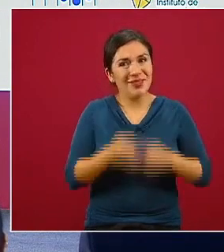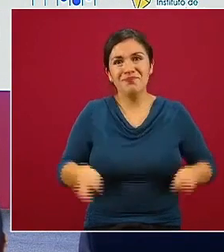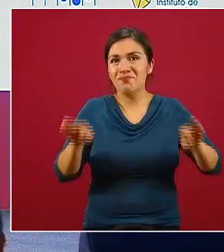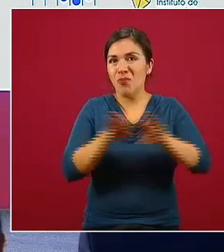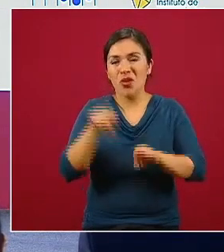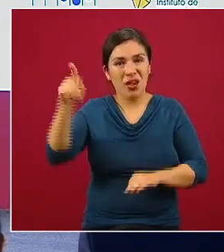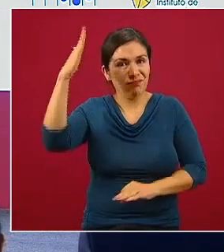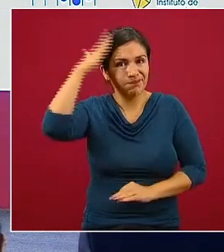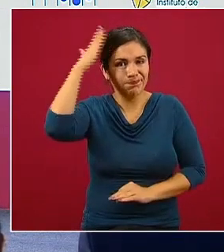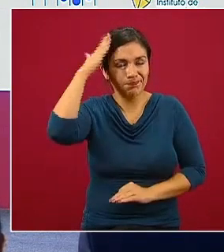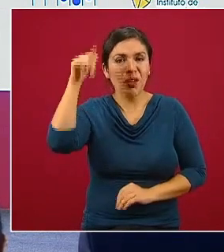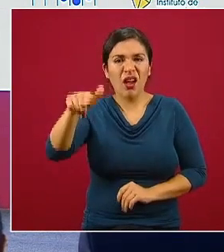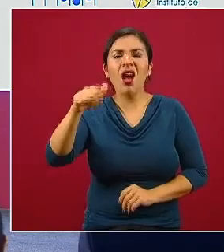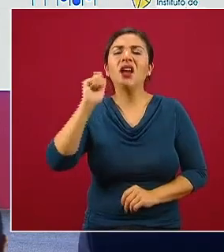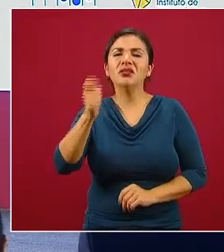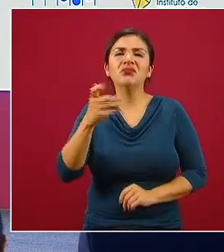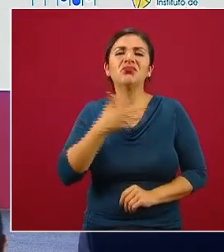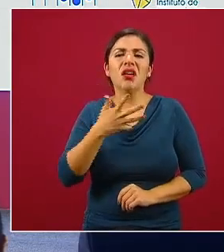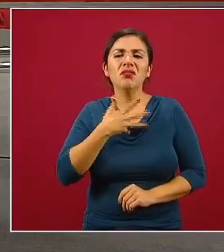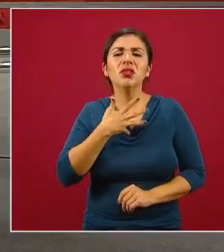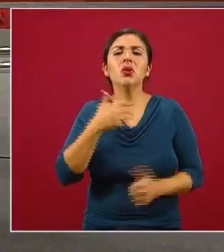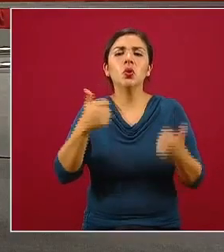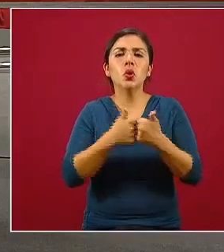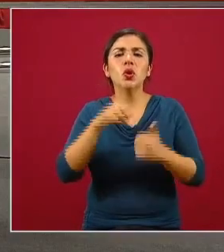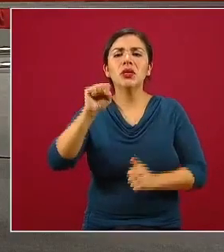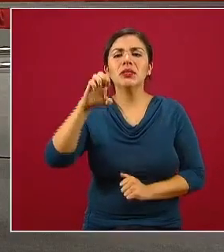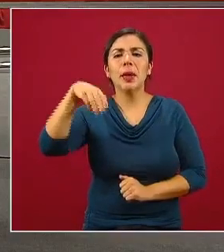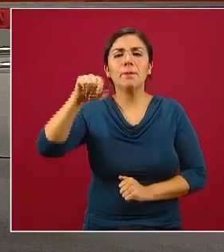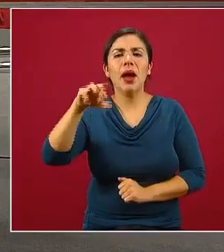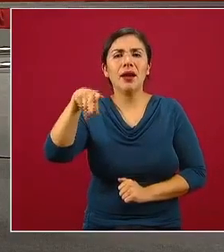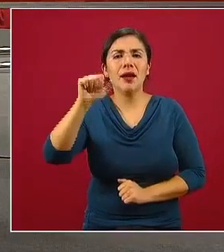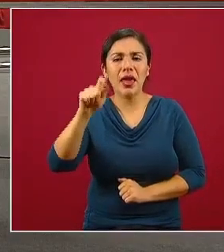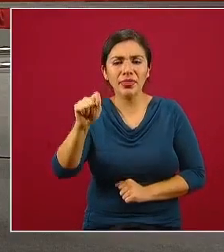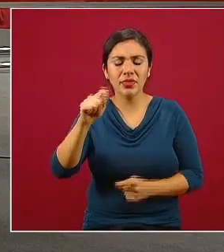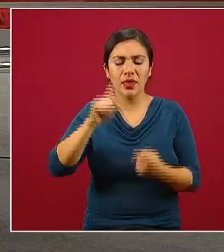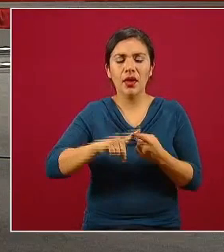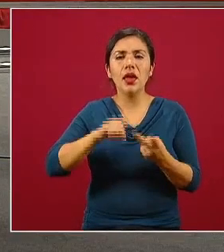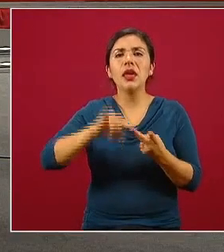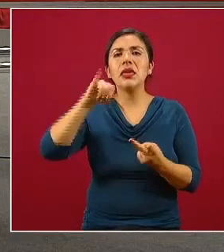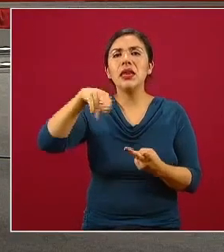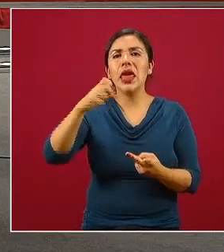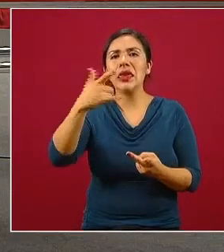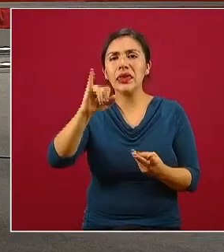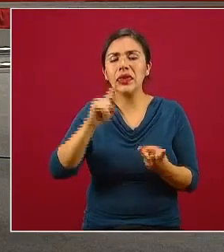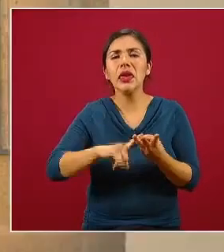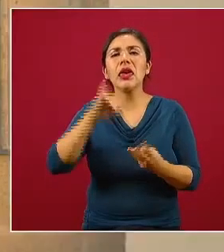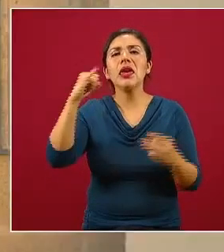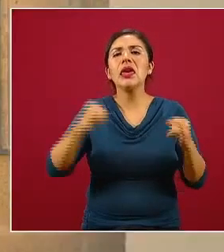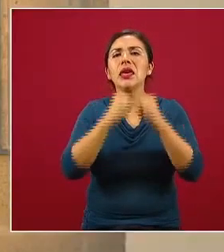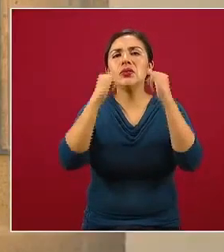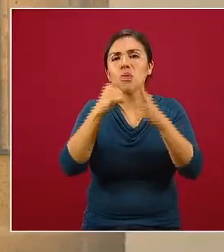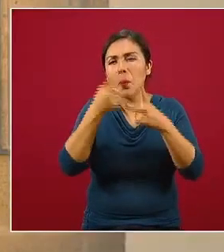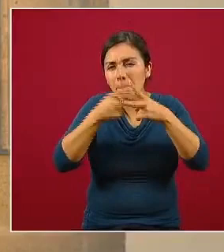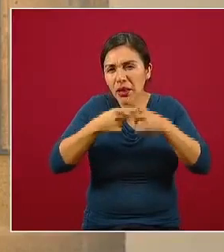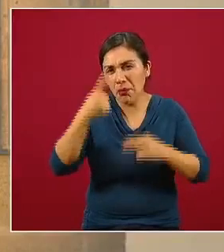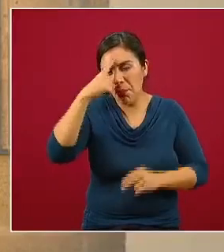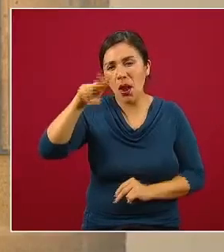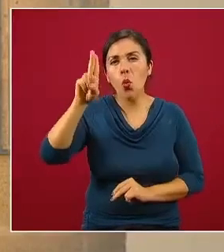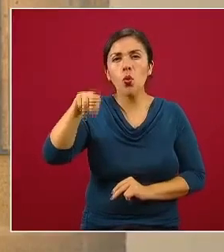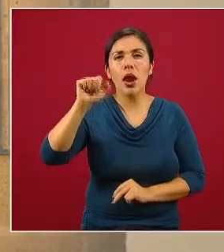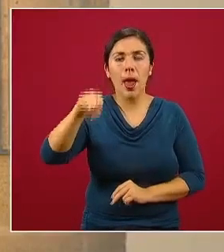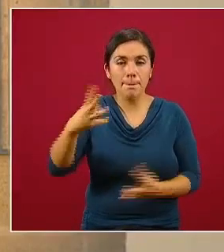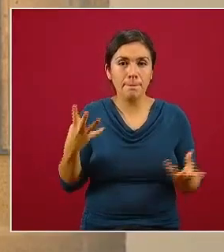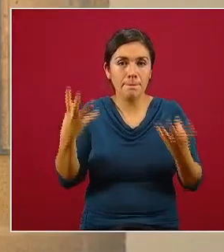importante, está sectorizada a Semarnat, el INEGI, el Instituto de Matemáticas de la Universidad Nacional Autónoma